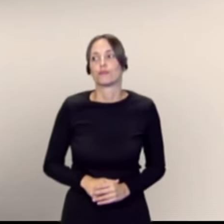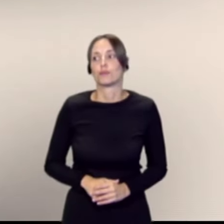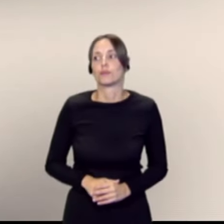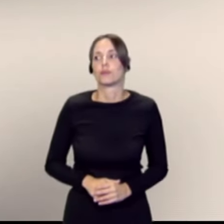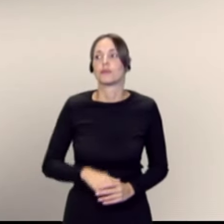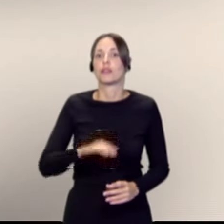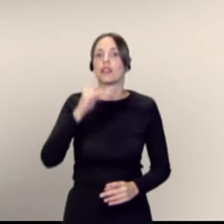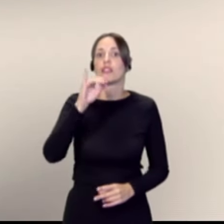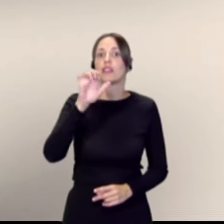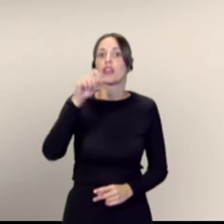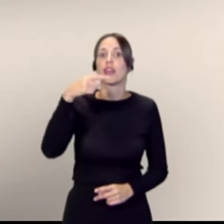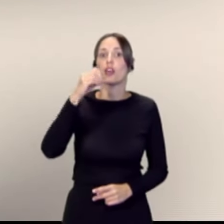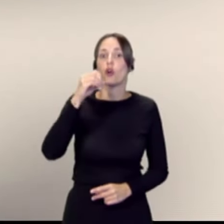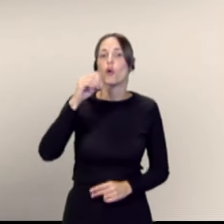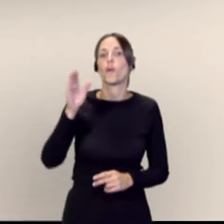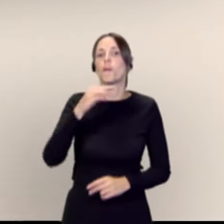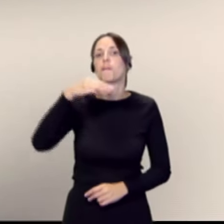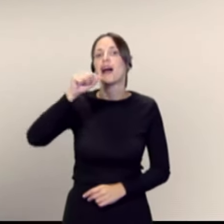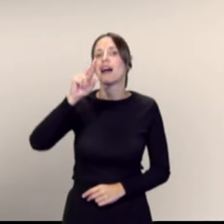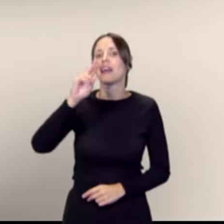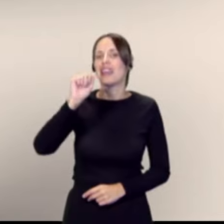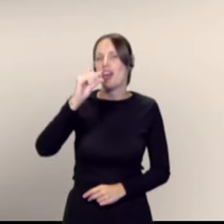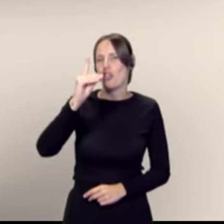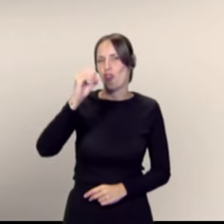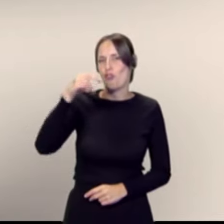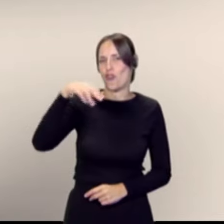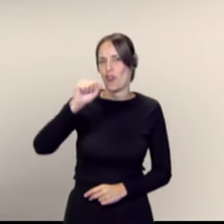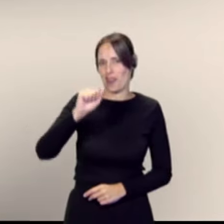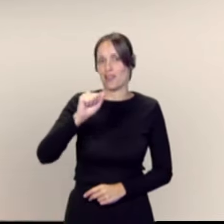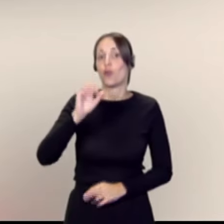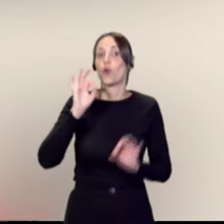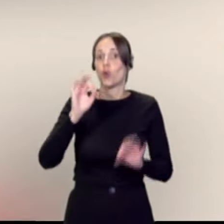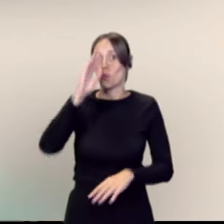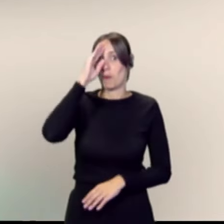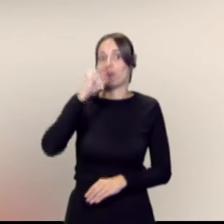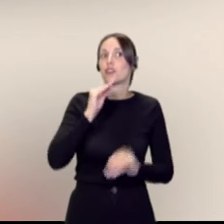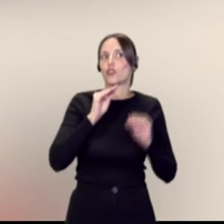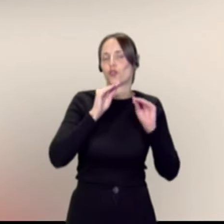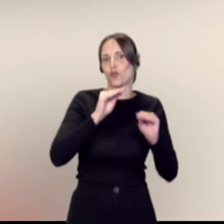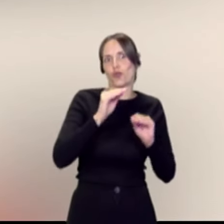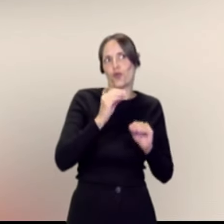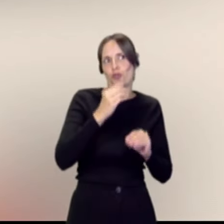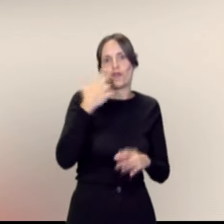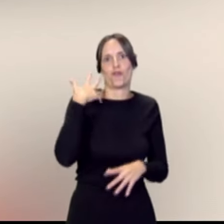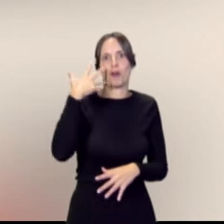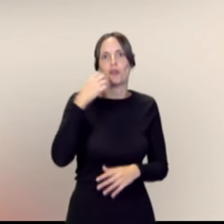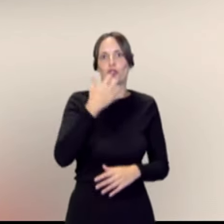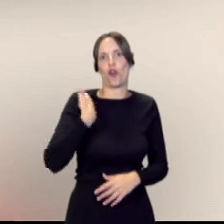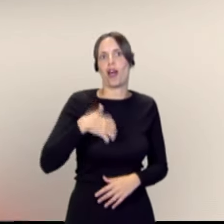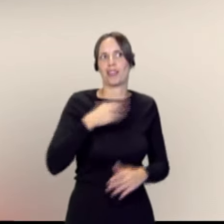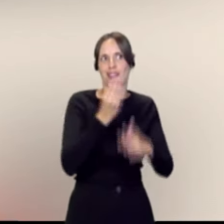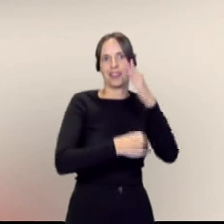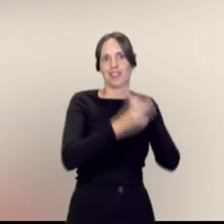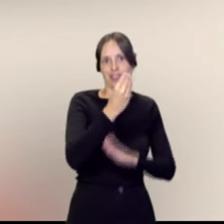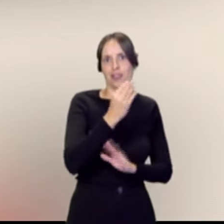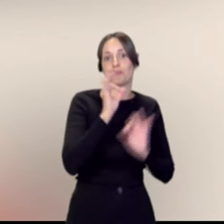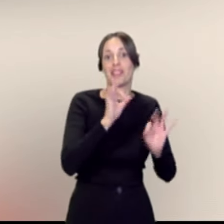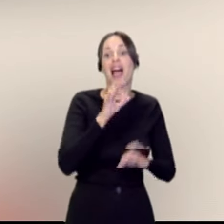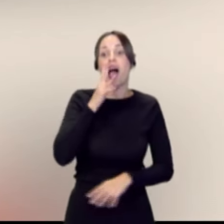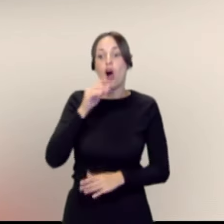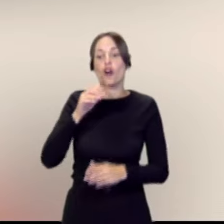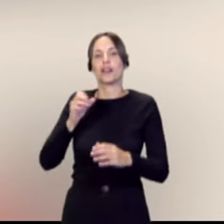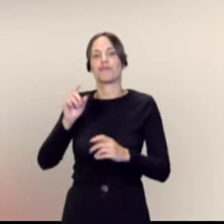Diego Maradona Sinagra, hijo del mítico futbolista argentino Diego Armando Maradona, entrenará hasta el final de temporada a la Unión Deportiva Ibarra, equipo tinerfeño